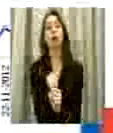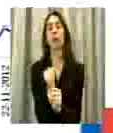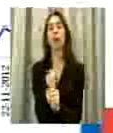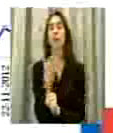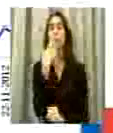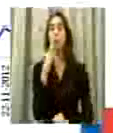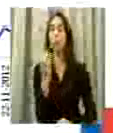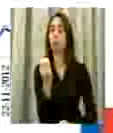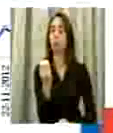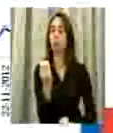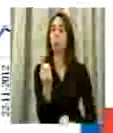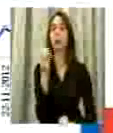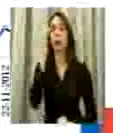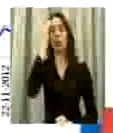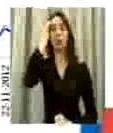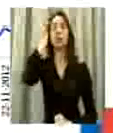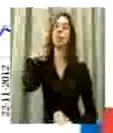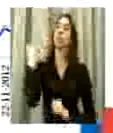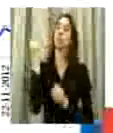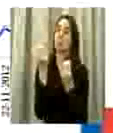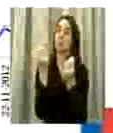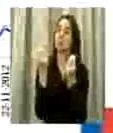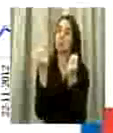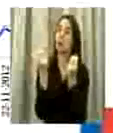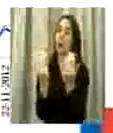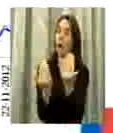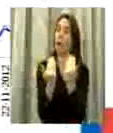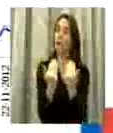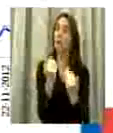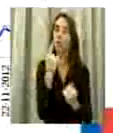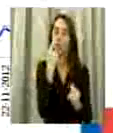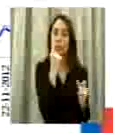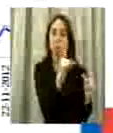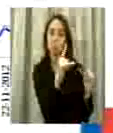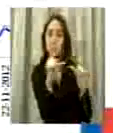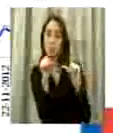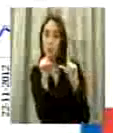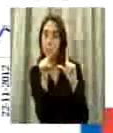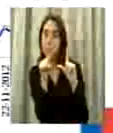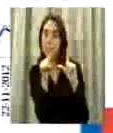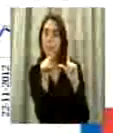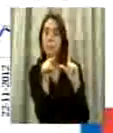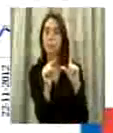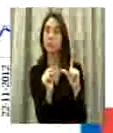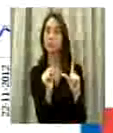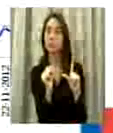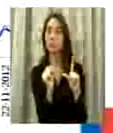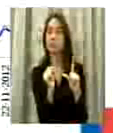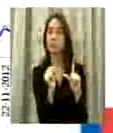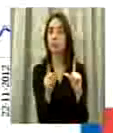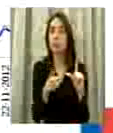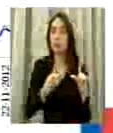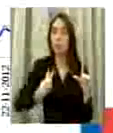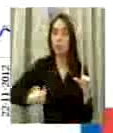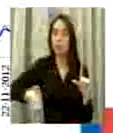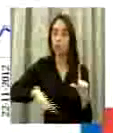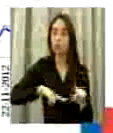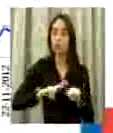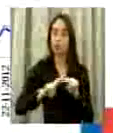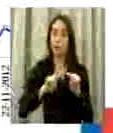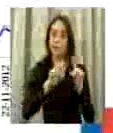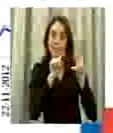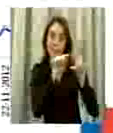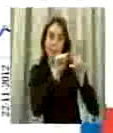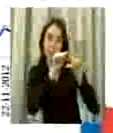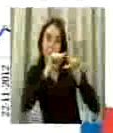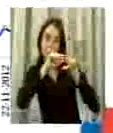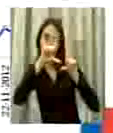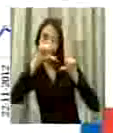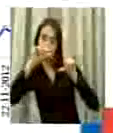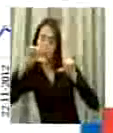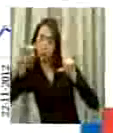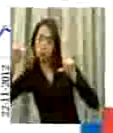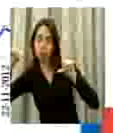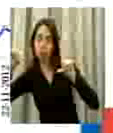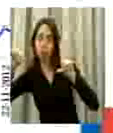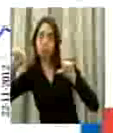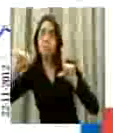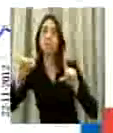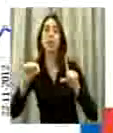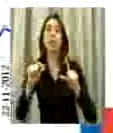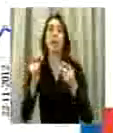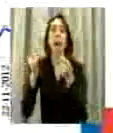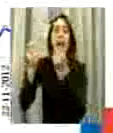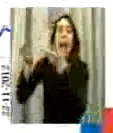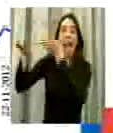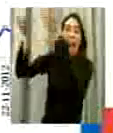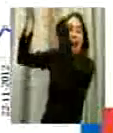claro, hemos tenido una coyuntura favorable. Pero fíjense ustedes una cosa, en cierta forma lo que nosotros hemos hecho acá es hemos protegido de las